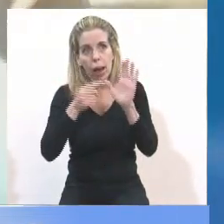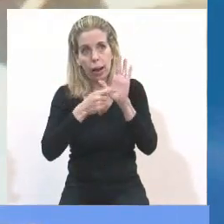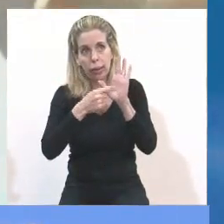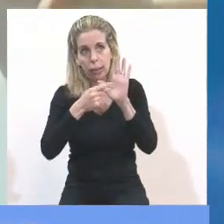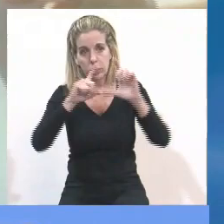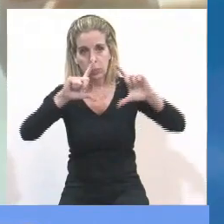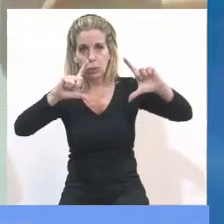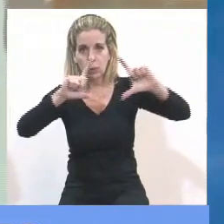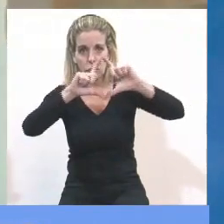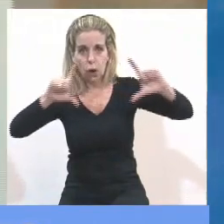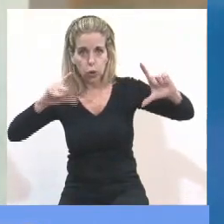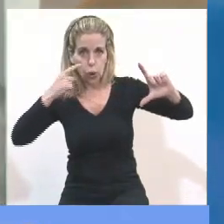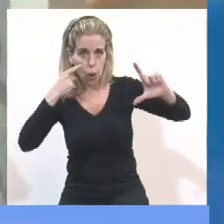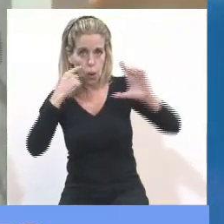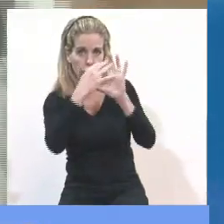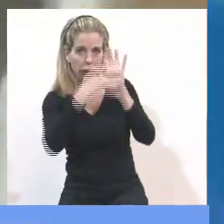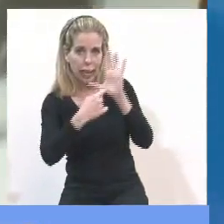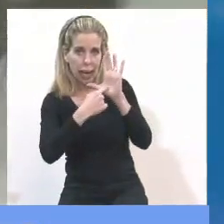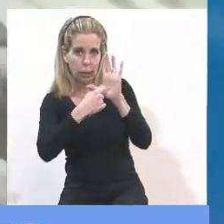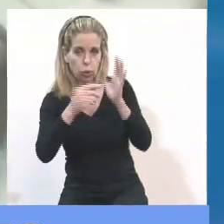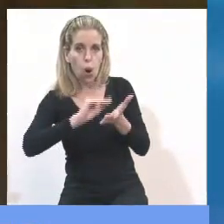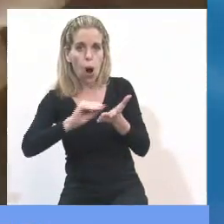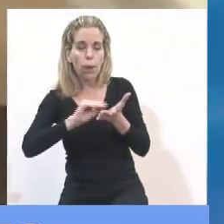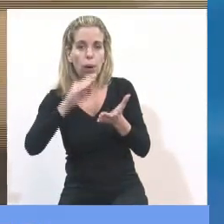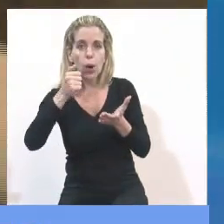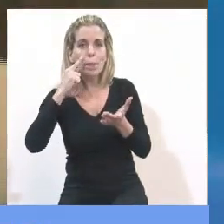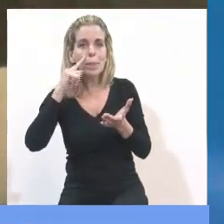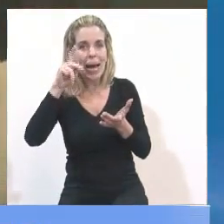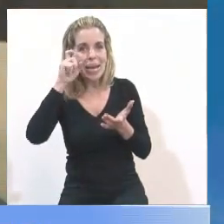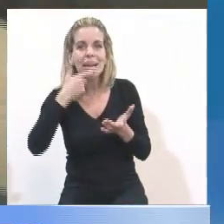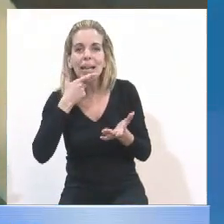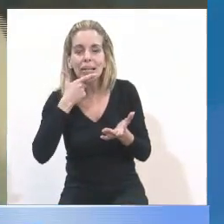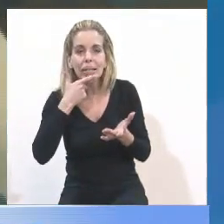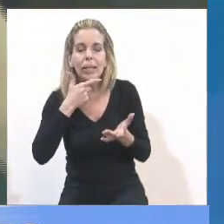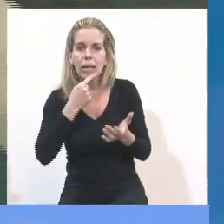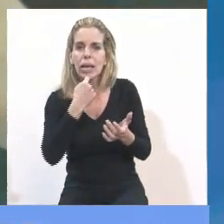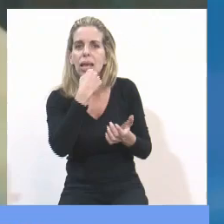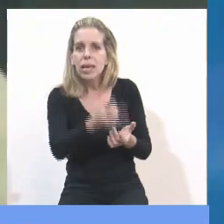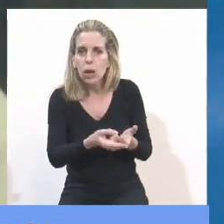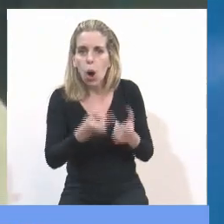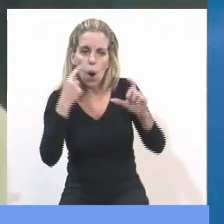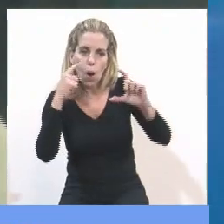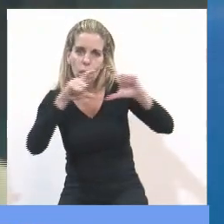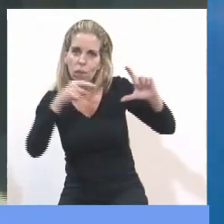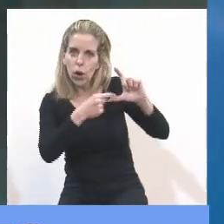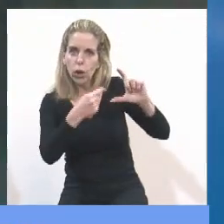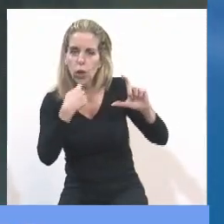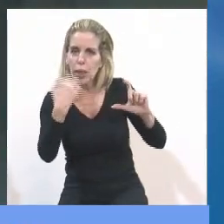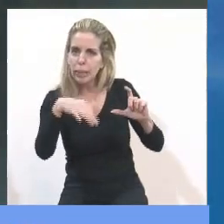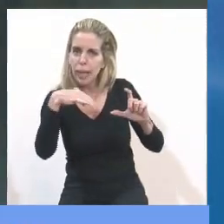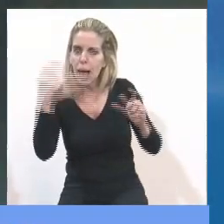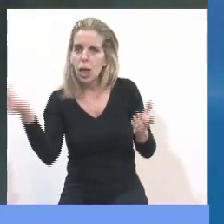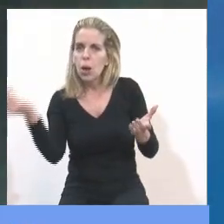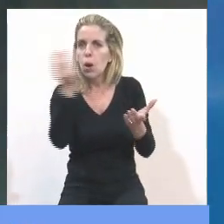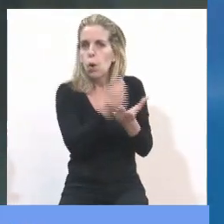acá si pueden ver la nota, el doctor Máiquez expresamente dijo que los traslados deberían cumplir